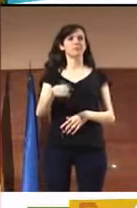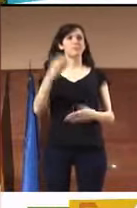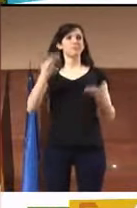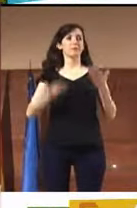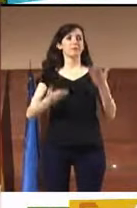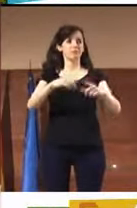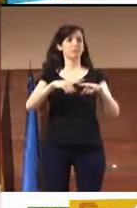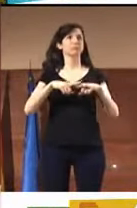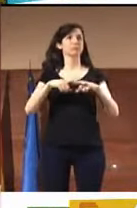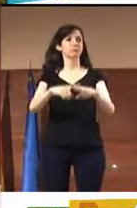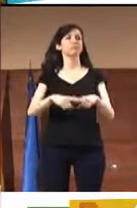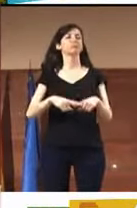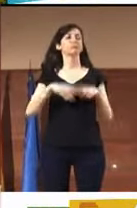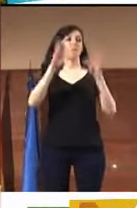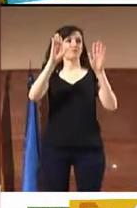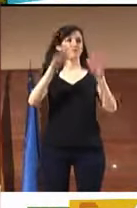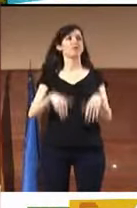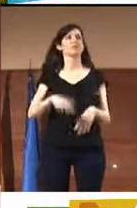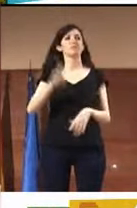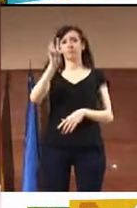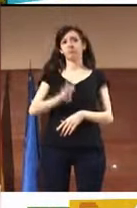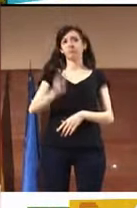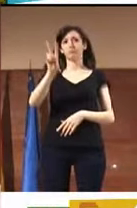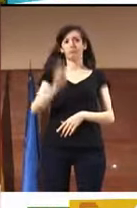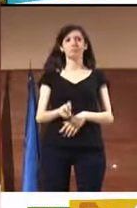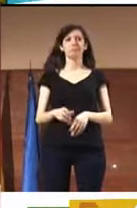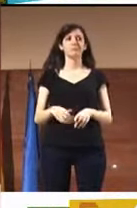pesos, nos va a ser muy útil.